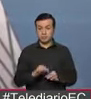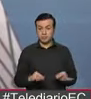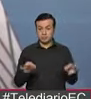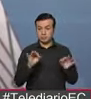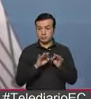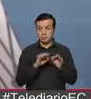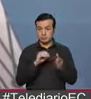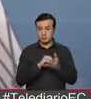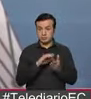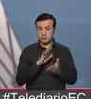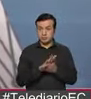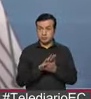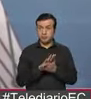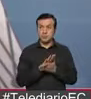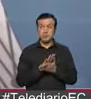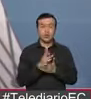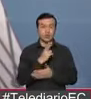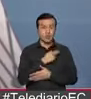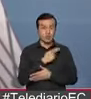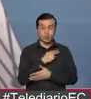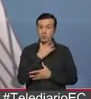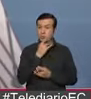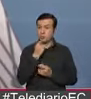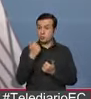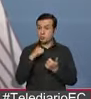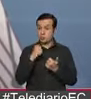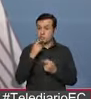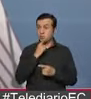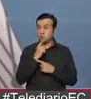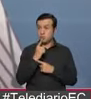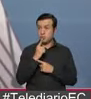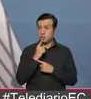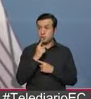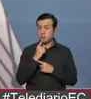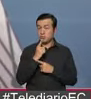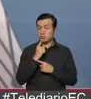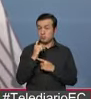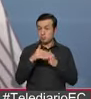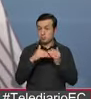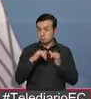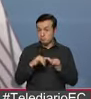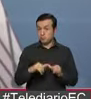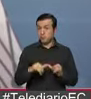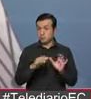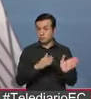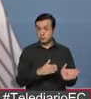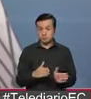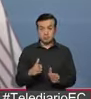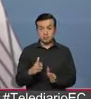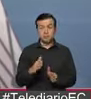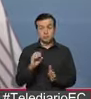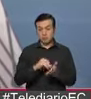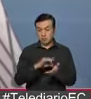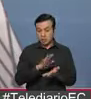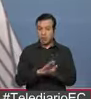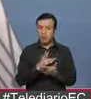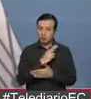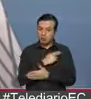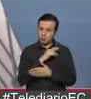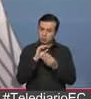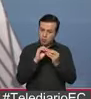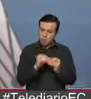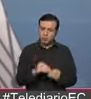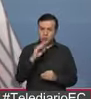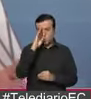una universidad que tanto ha acogido o qué tan acogida y que tanto se ha avanzado en ese sentido para que se pueda implementar finalmente no